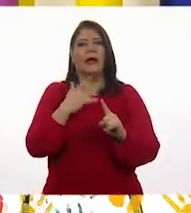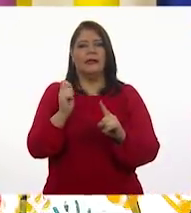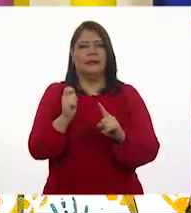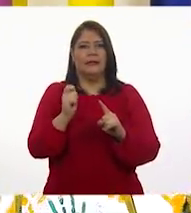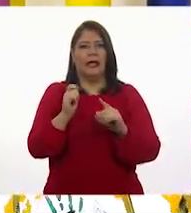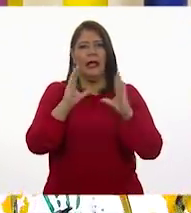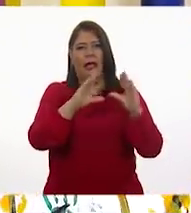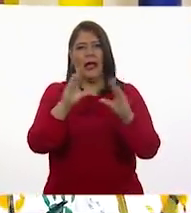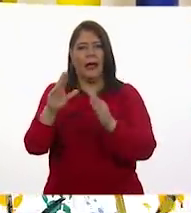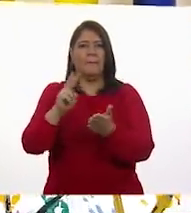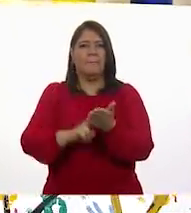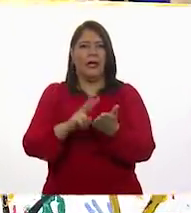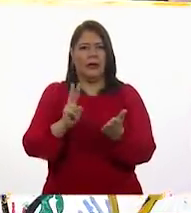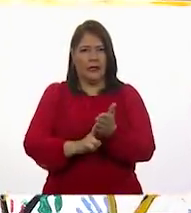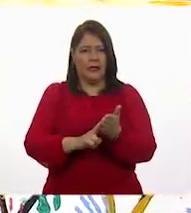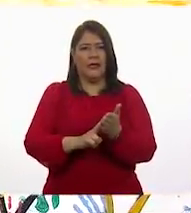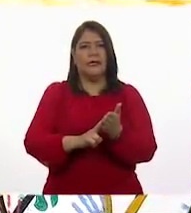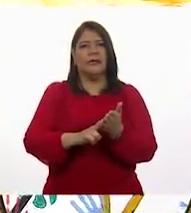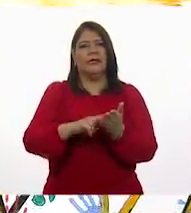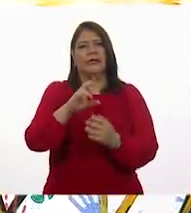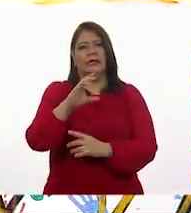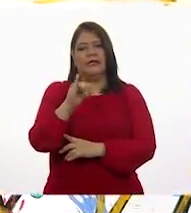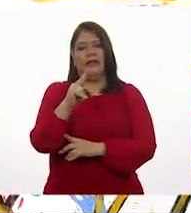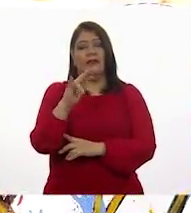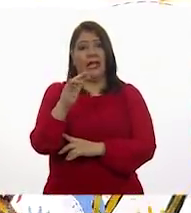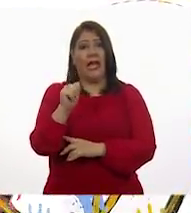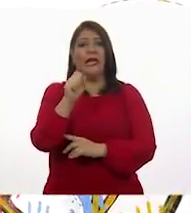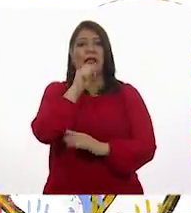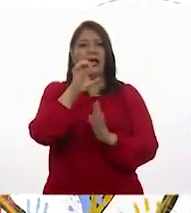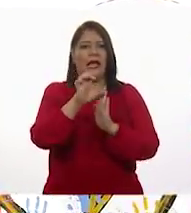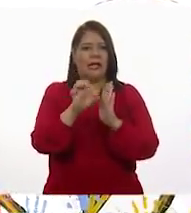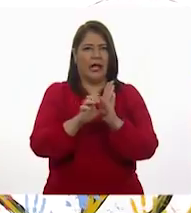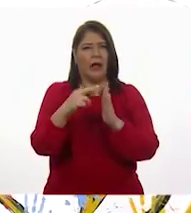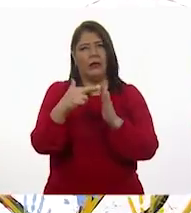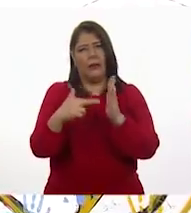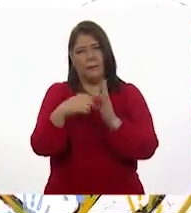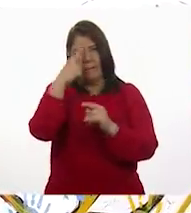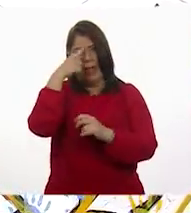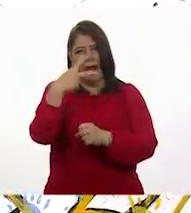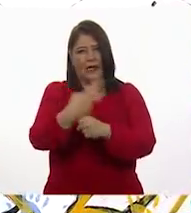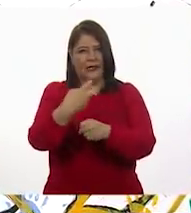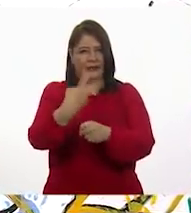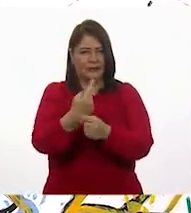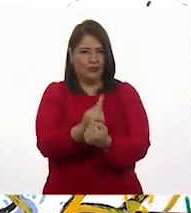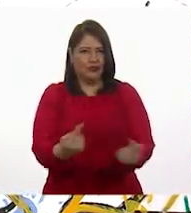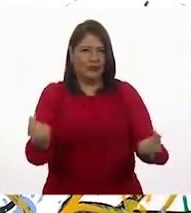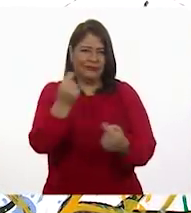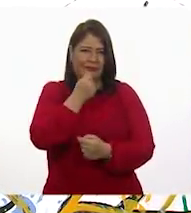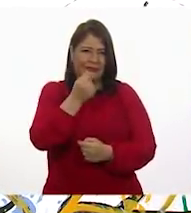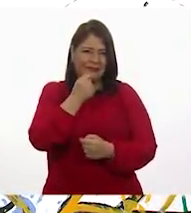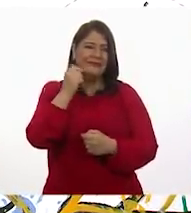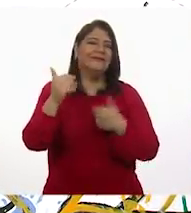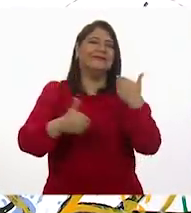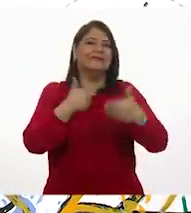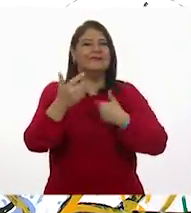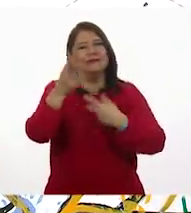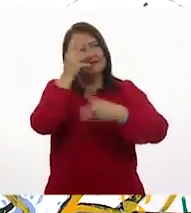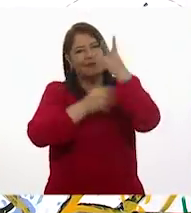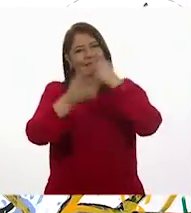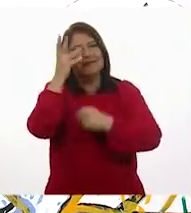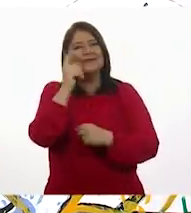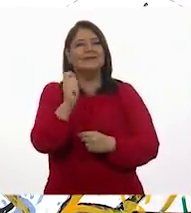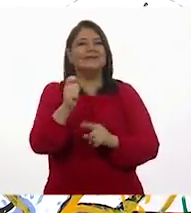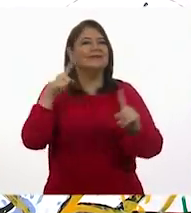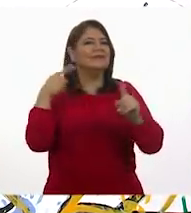cívica y ética para las niñas y los niños de segundo grado. Aprenderemos y nos divertiremos mucho. El tema